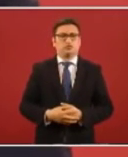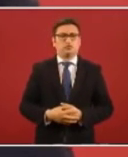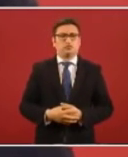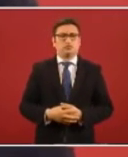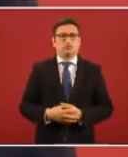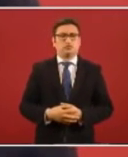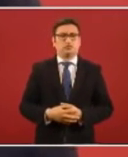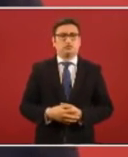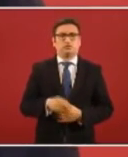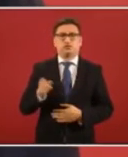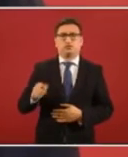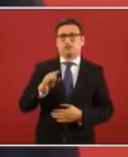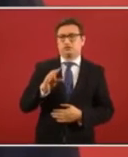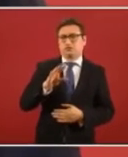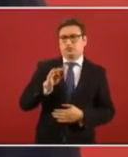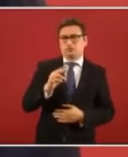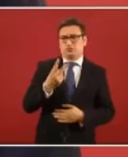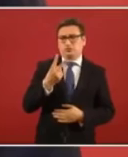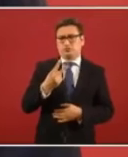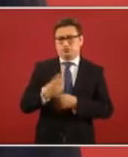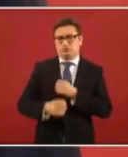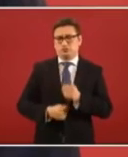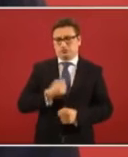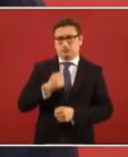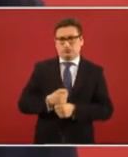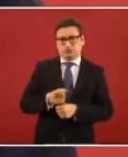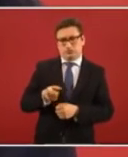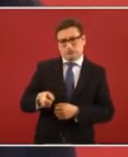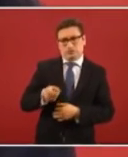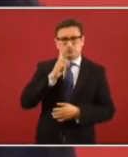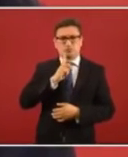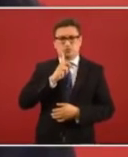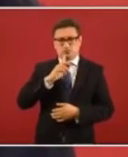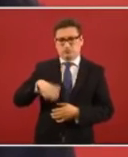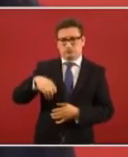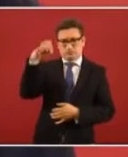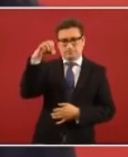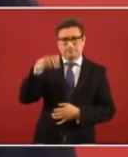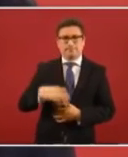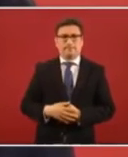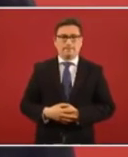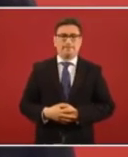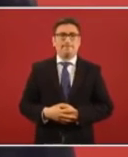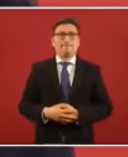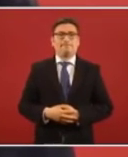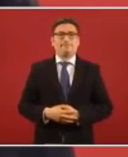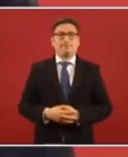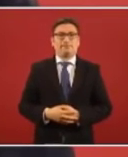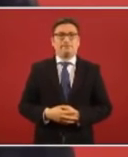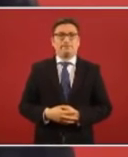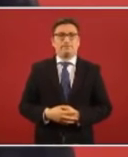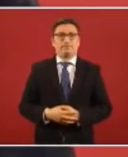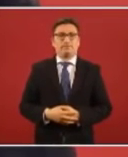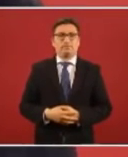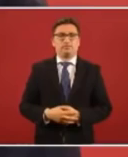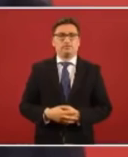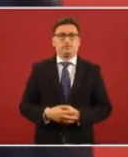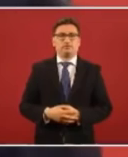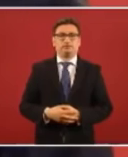les decía, tiene 92 años, es una mujer grande, una señora, una adulta